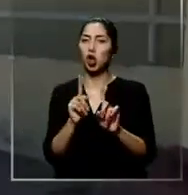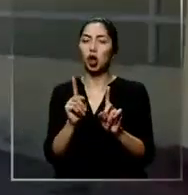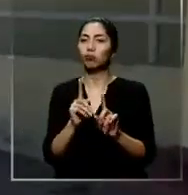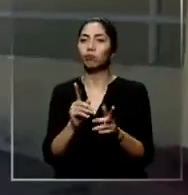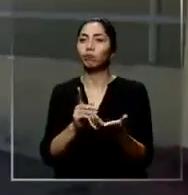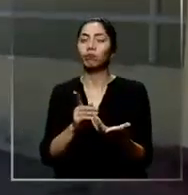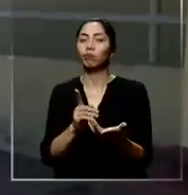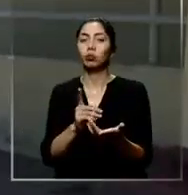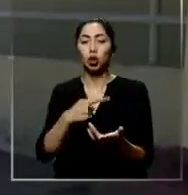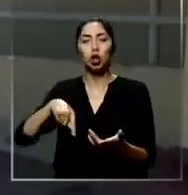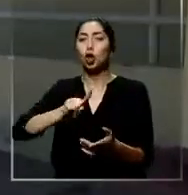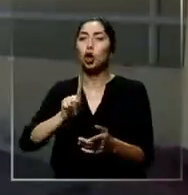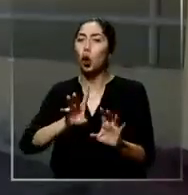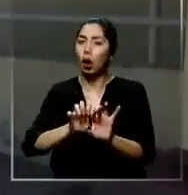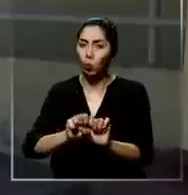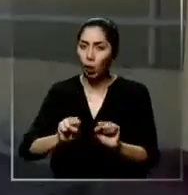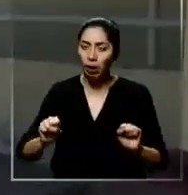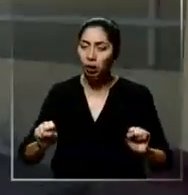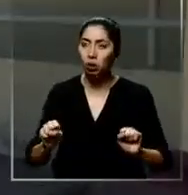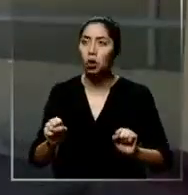ha sido